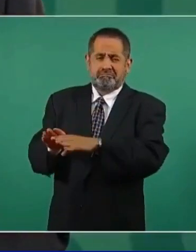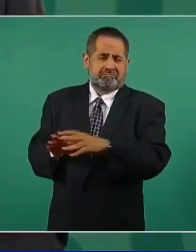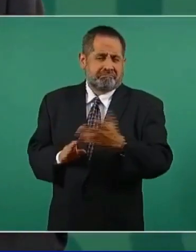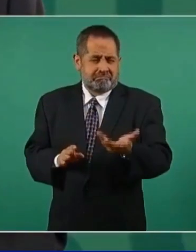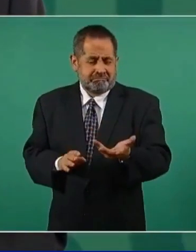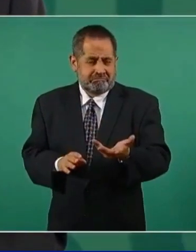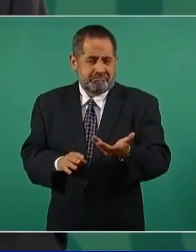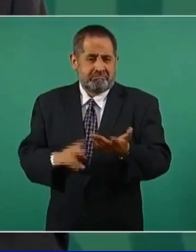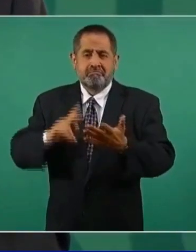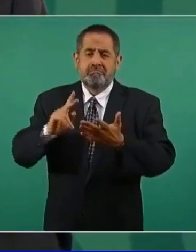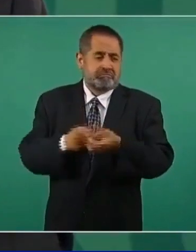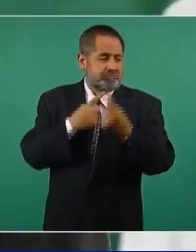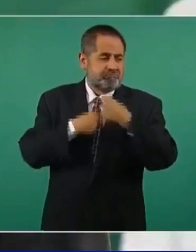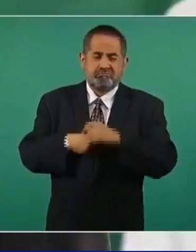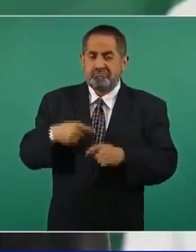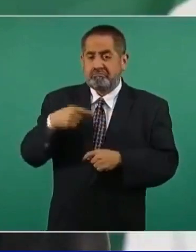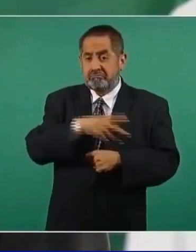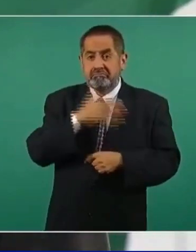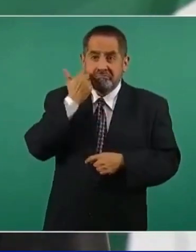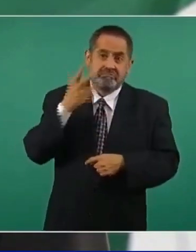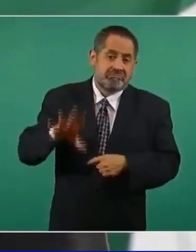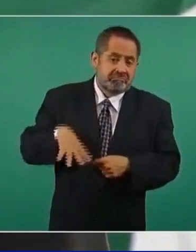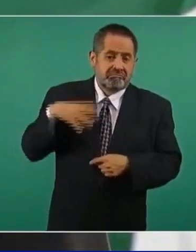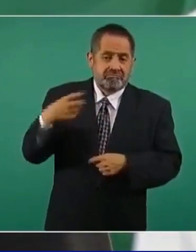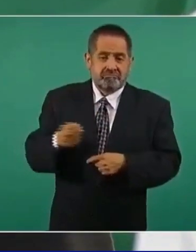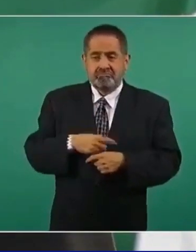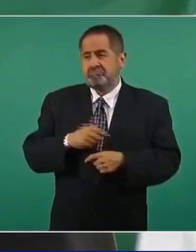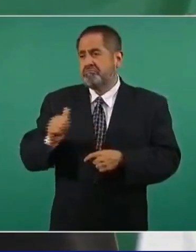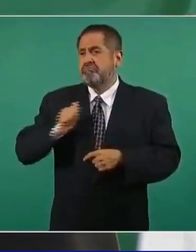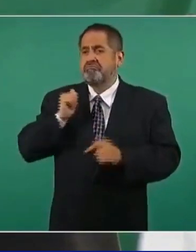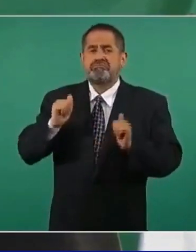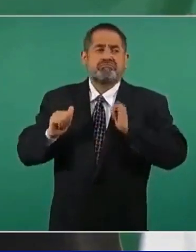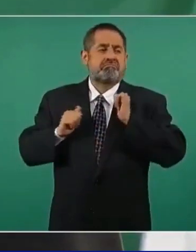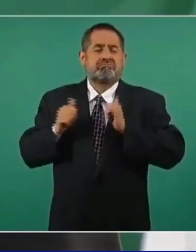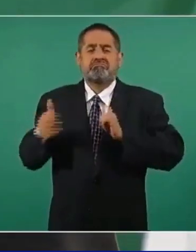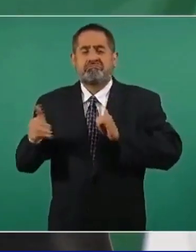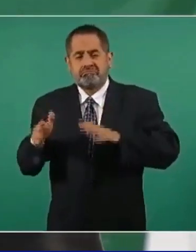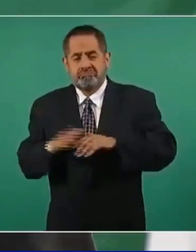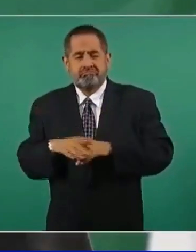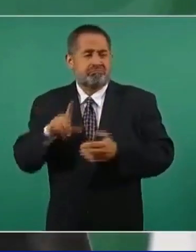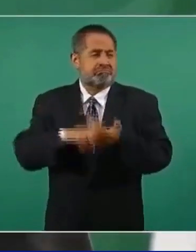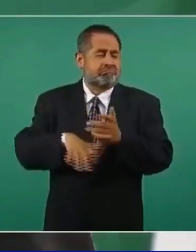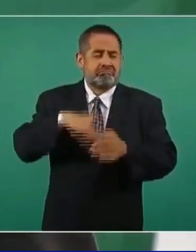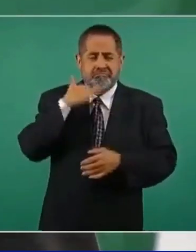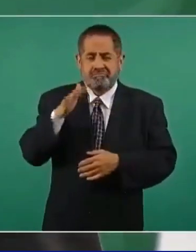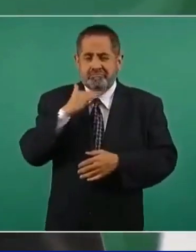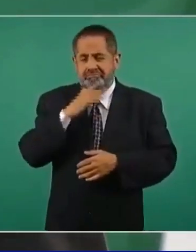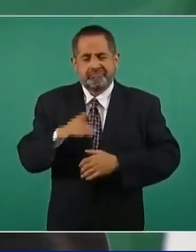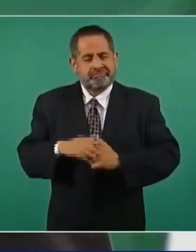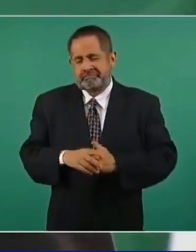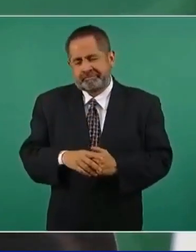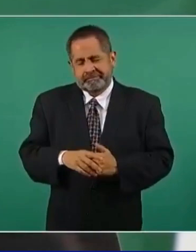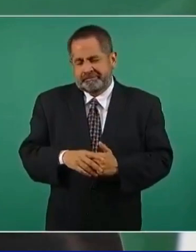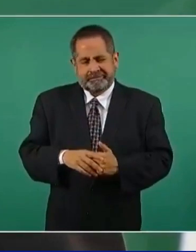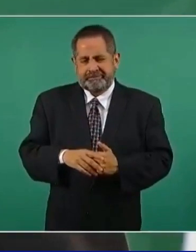el regreso al abuso, a los privilegios, a la corrupción,